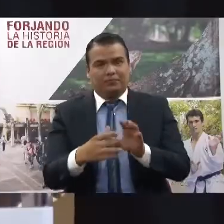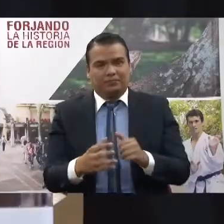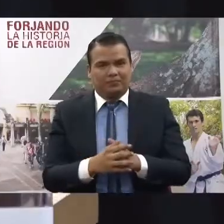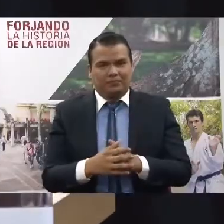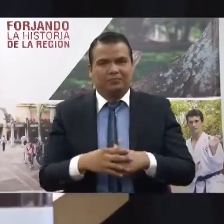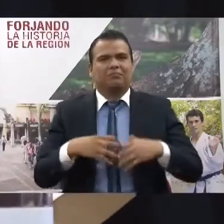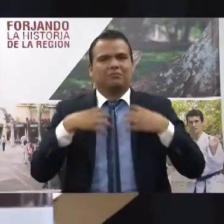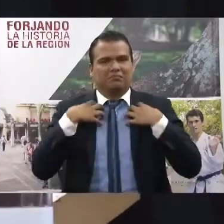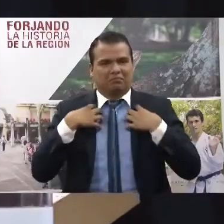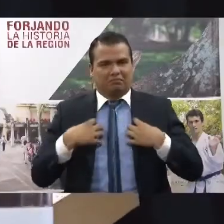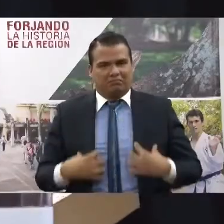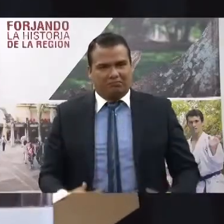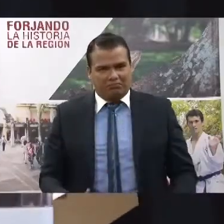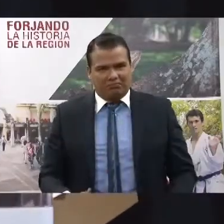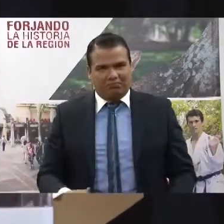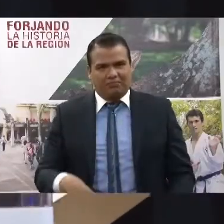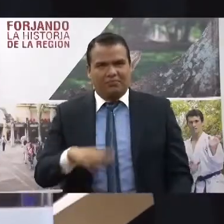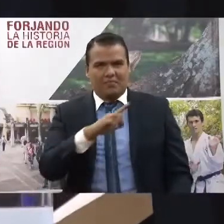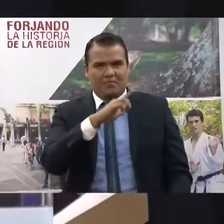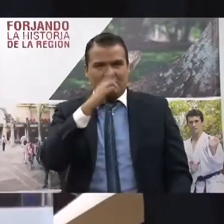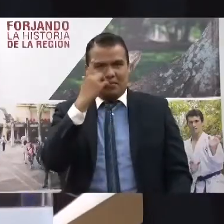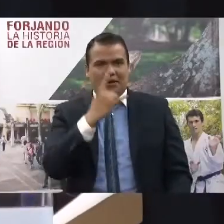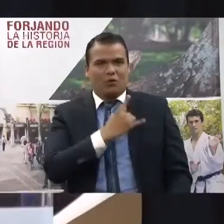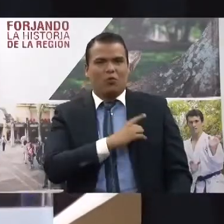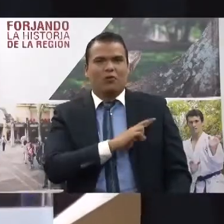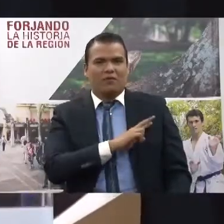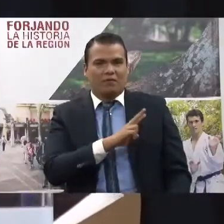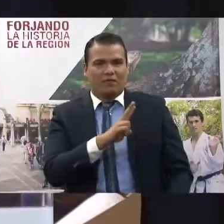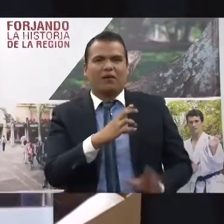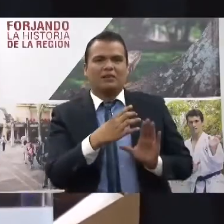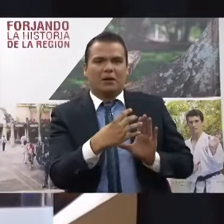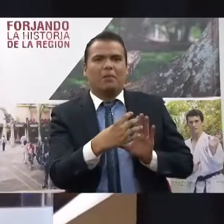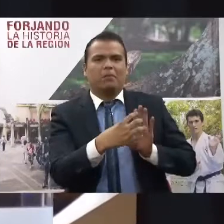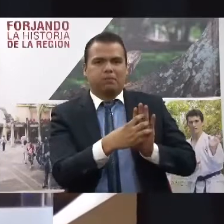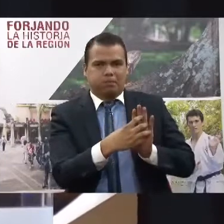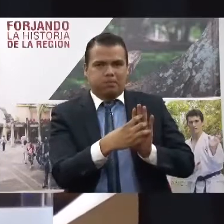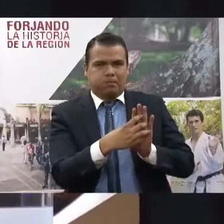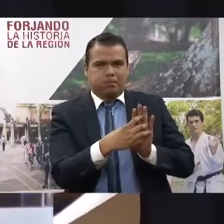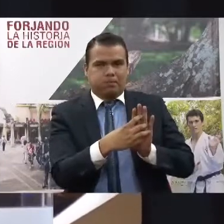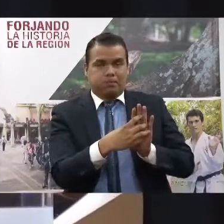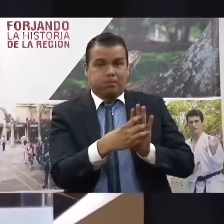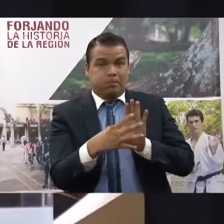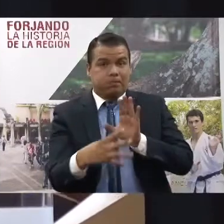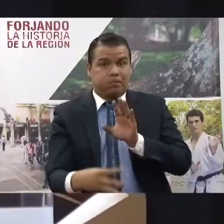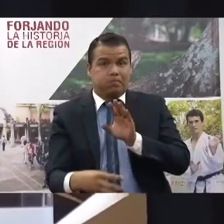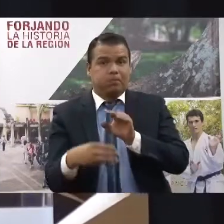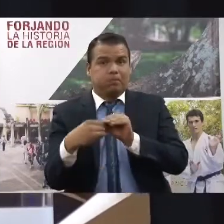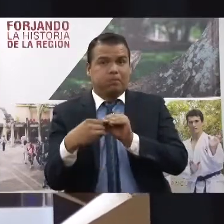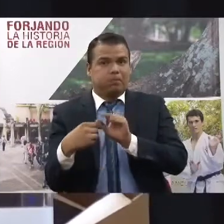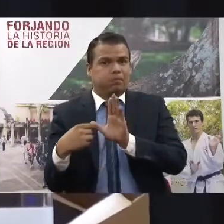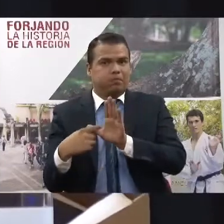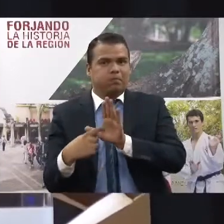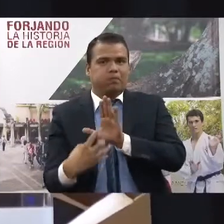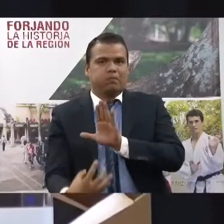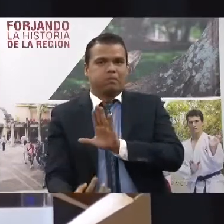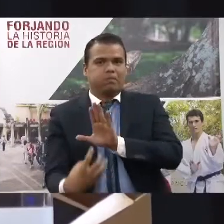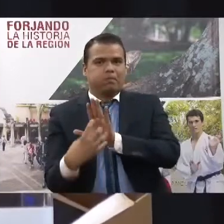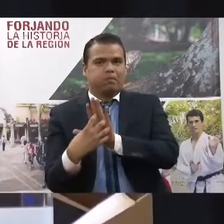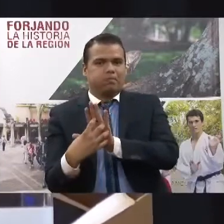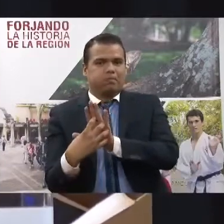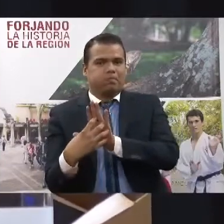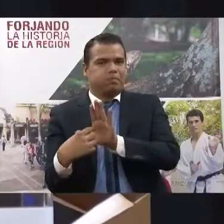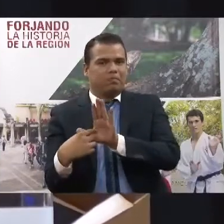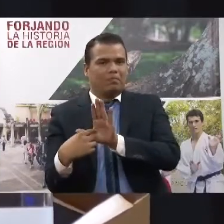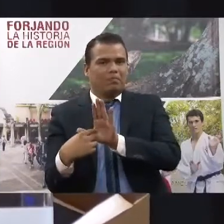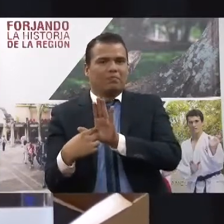por una estola con el logo de la Universidad del Valle y el